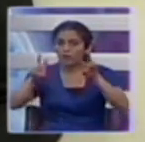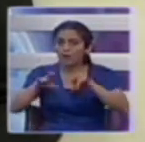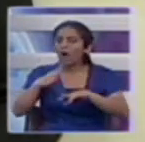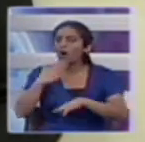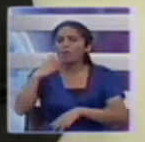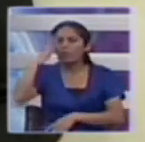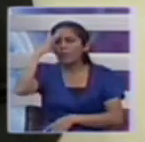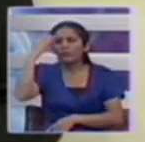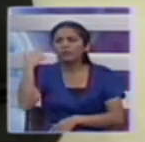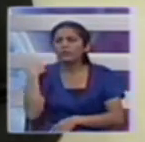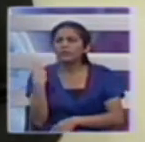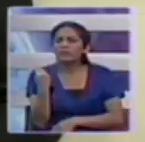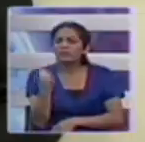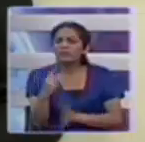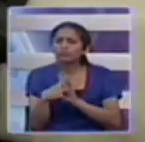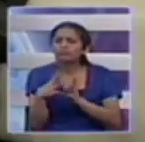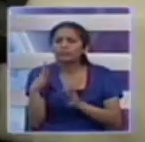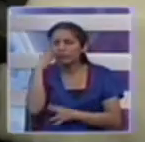sobre estos hechos. Ahora,